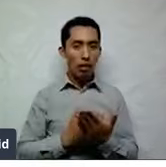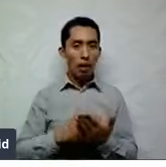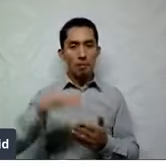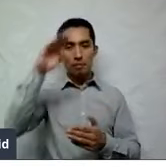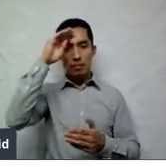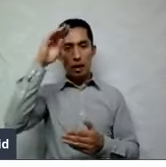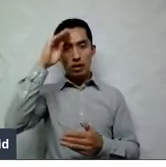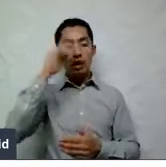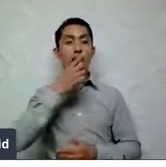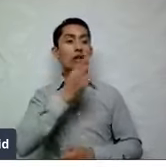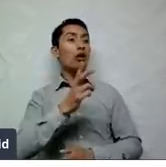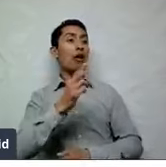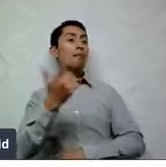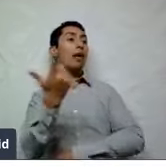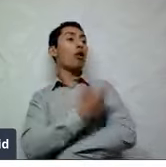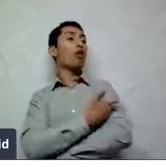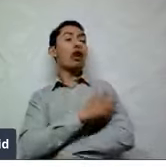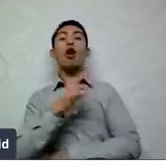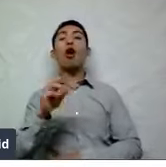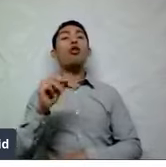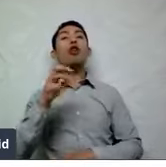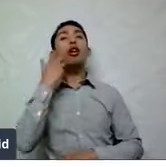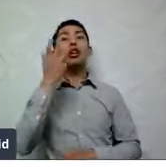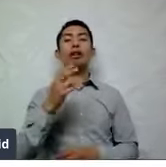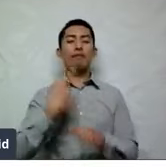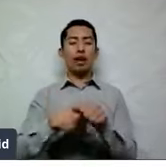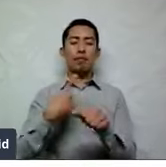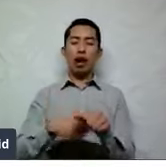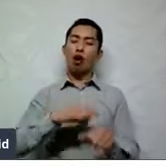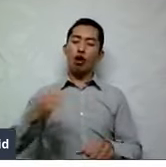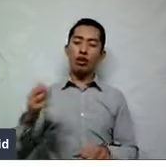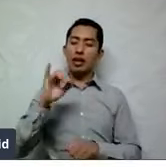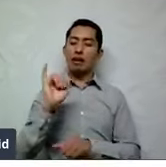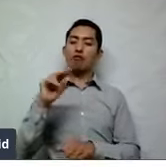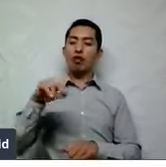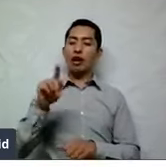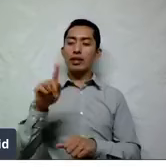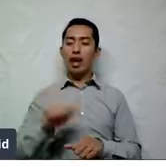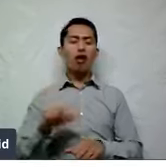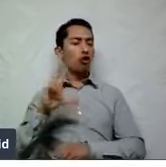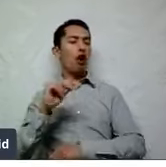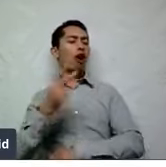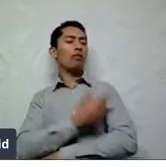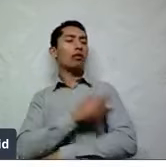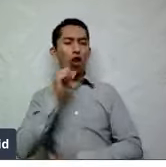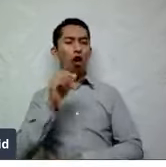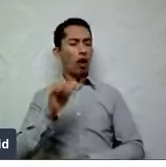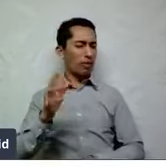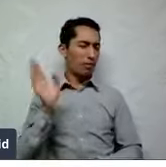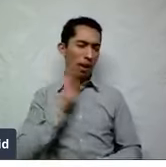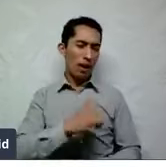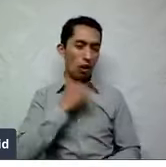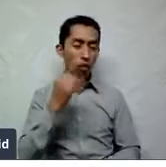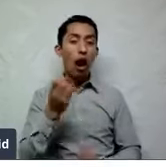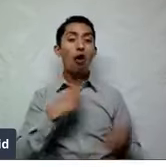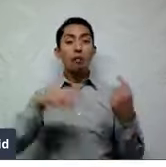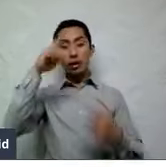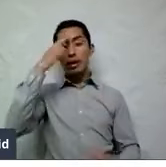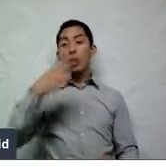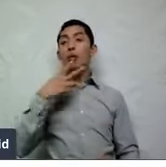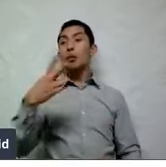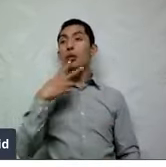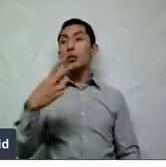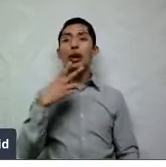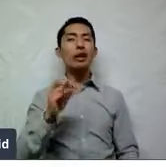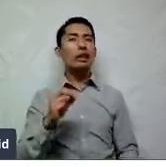vacuna contra influenza, que no dejemos pasar ya la situación del tabaquismo, que es algo que nos azota a todos los pobladores en